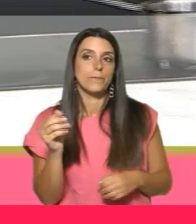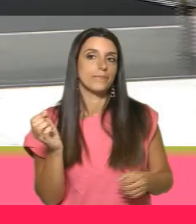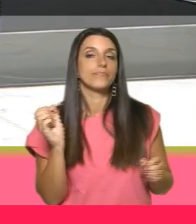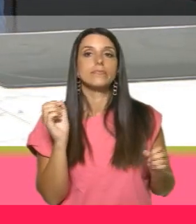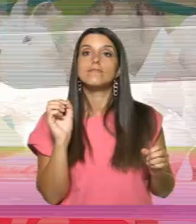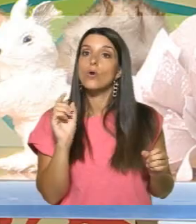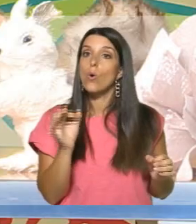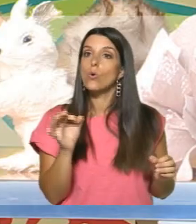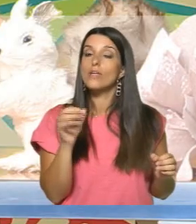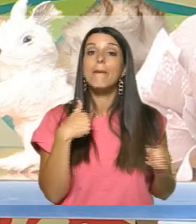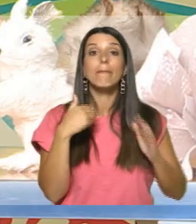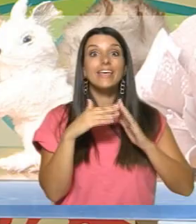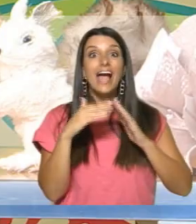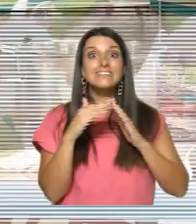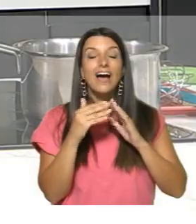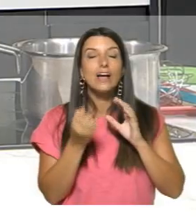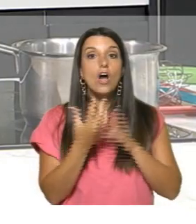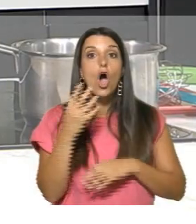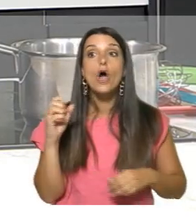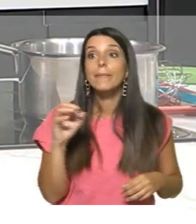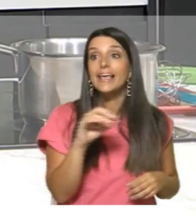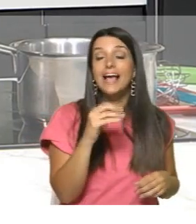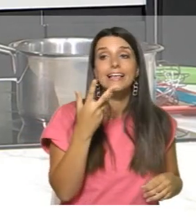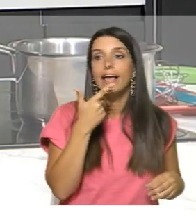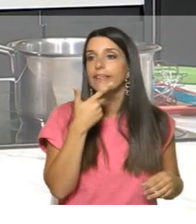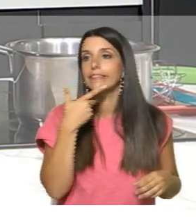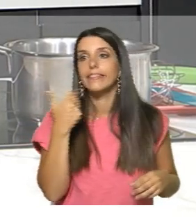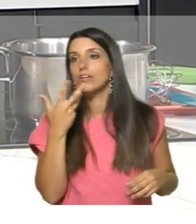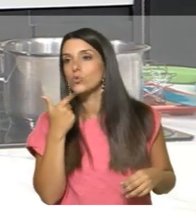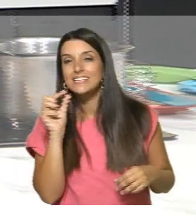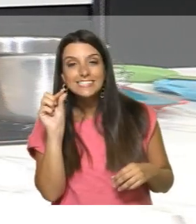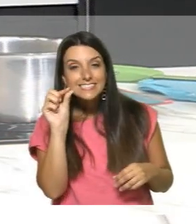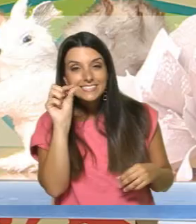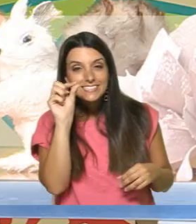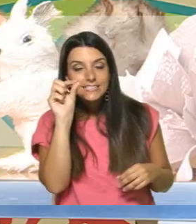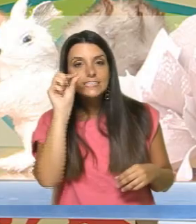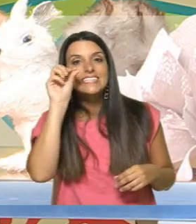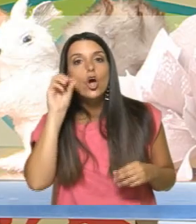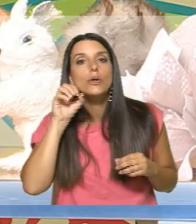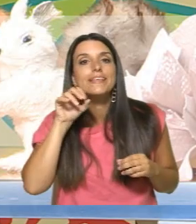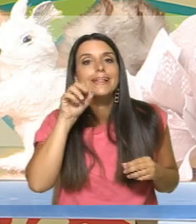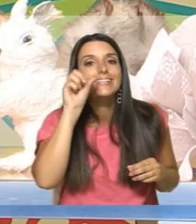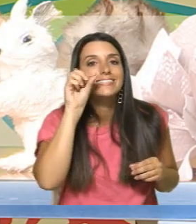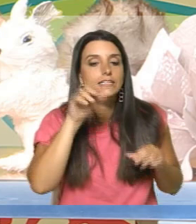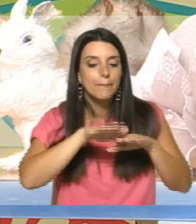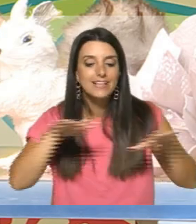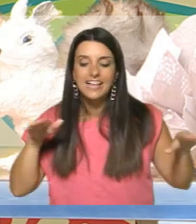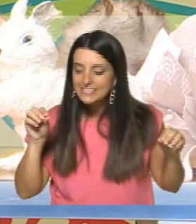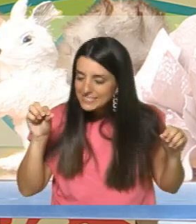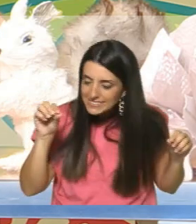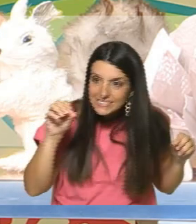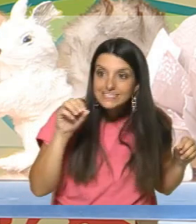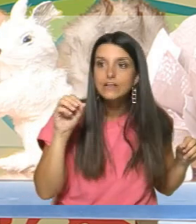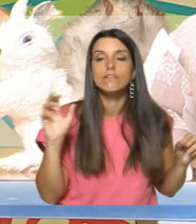Me aparecieron hormigas en mi casa, ¿puedes creer? Y con esto se enloquecen. Sí, unas chiquititas. ¿No me serán aparecieron las unas chiquititas en la mesada? Yo también tengo